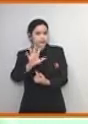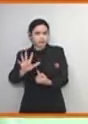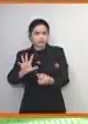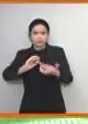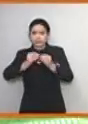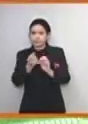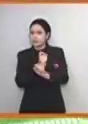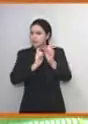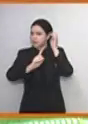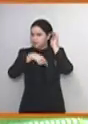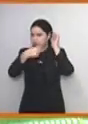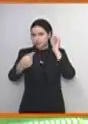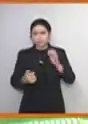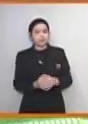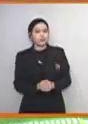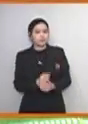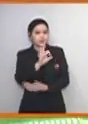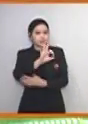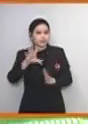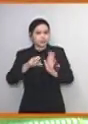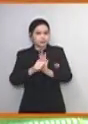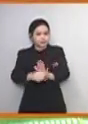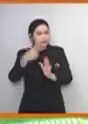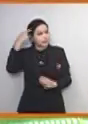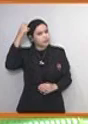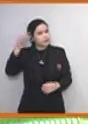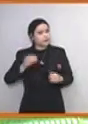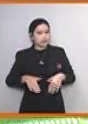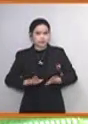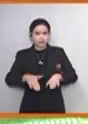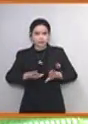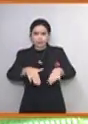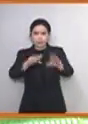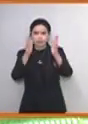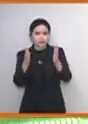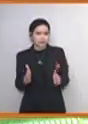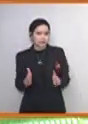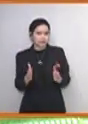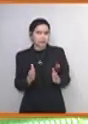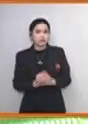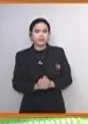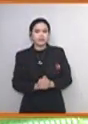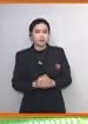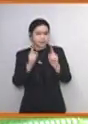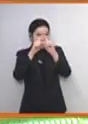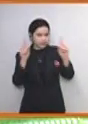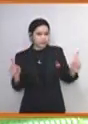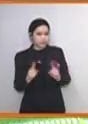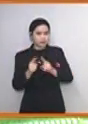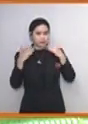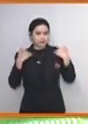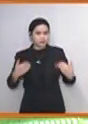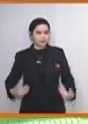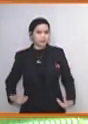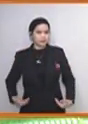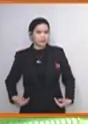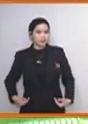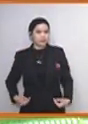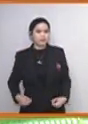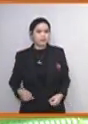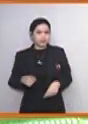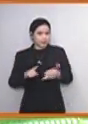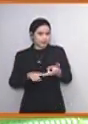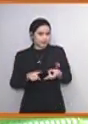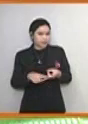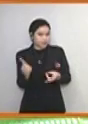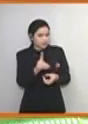5. El número ganador en la diaria es el 95 con su símbolo de sueños costurera. En el cuadro del cuerpo le podemos ubicar justamente en la